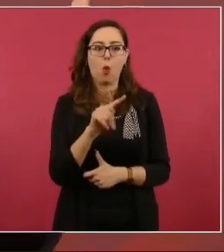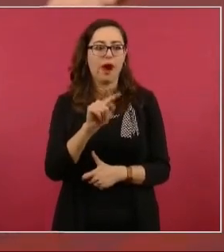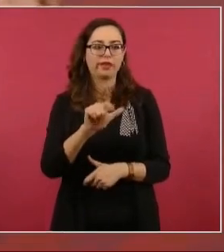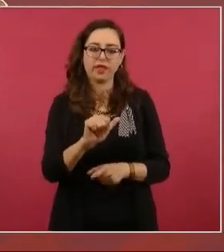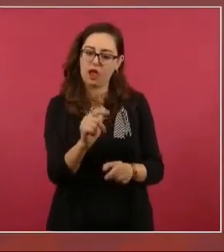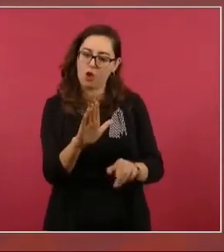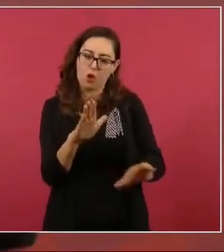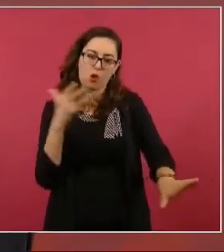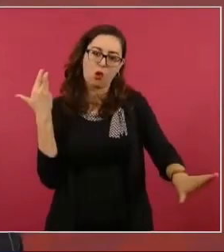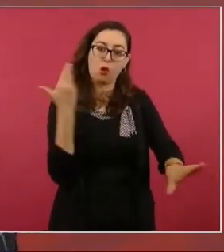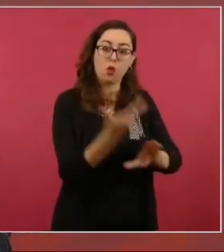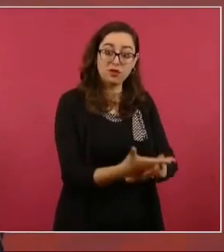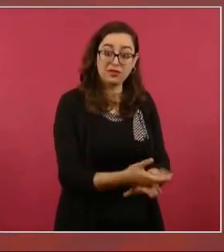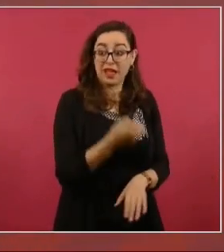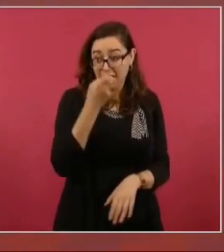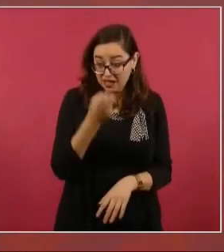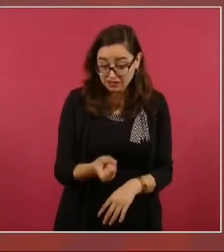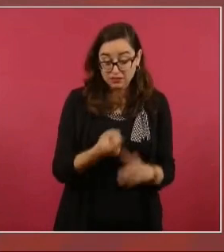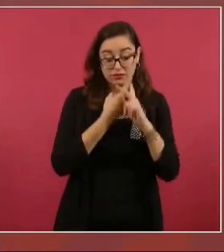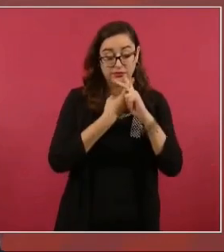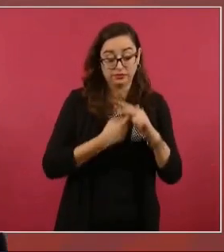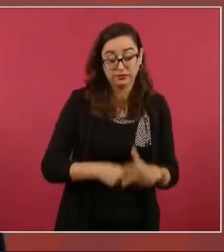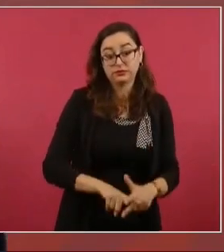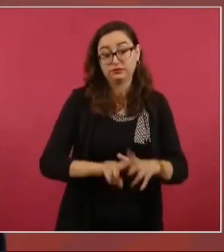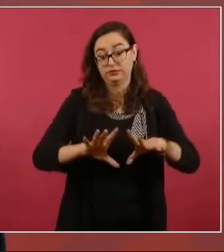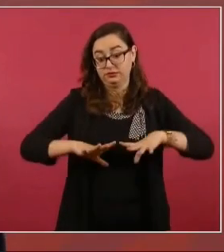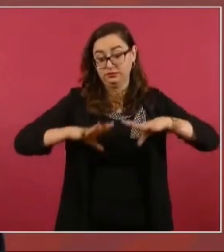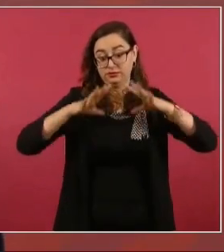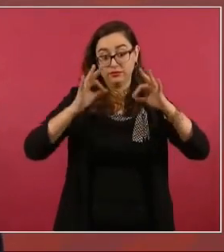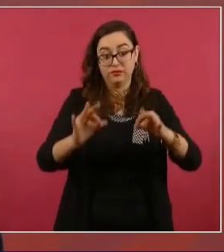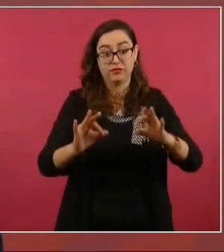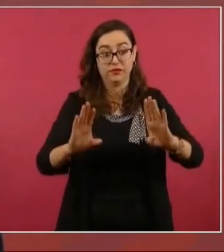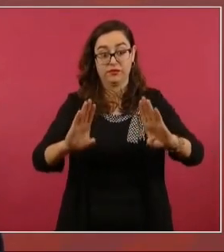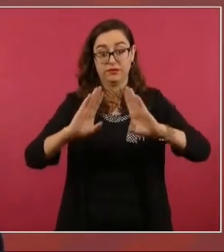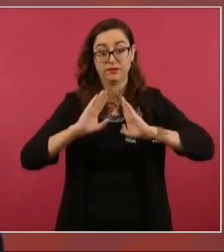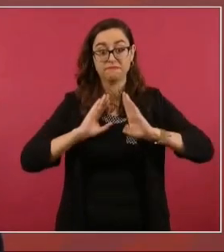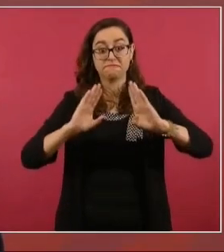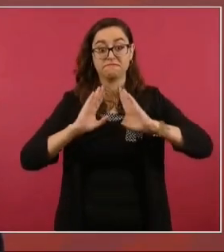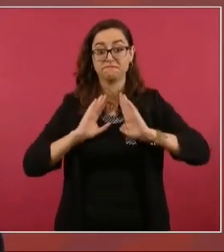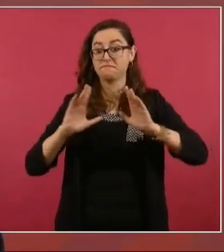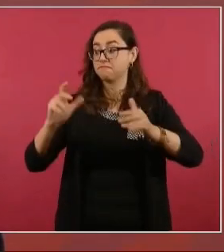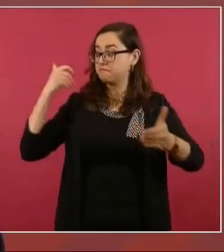y es un ejército que no se ha dejado